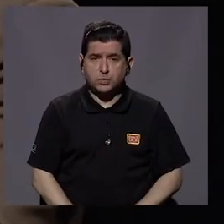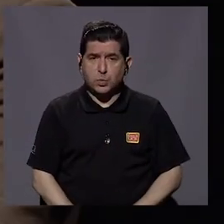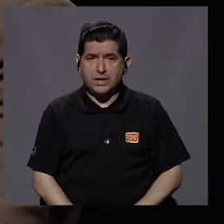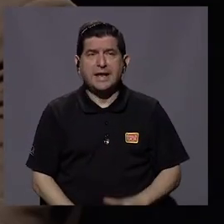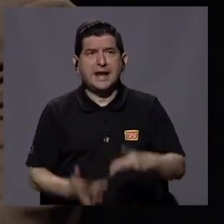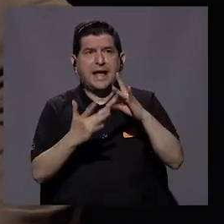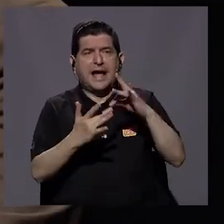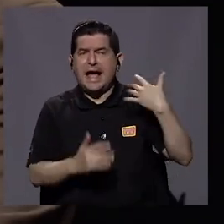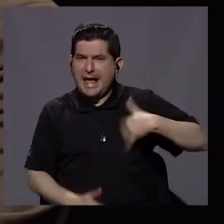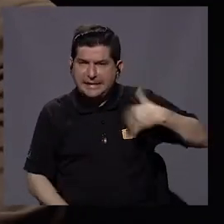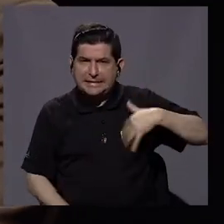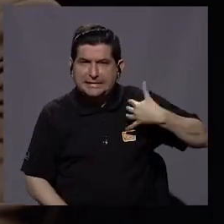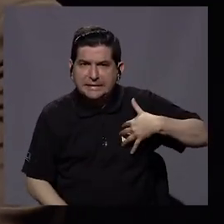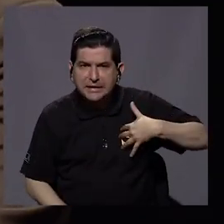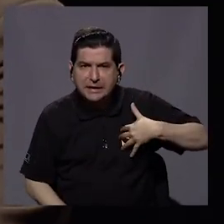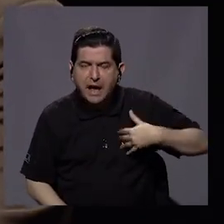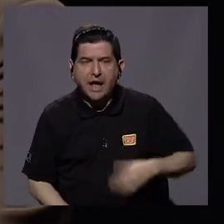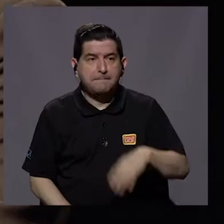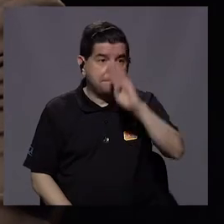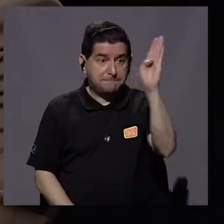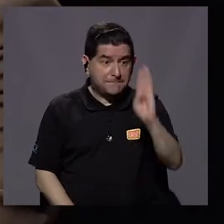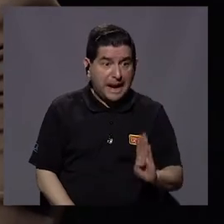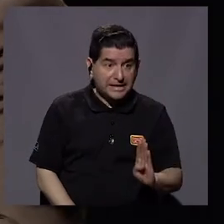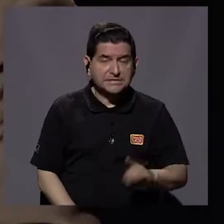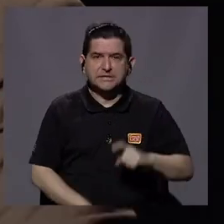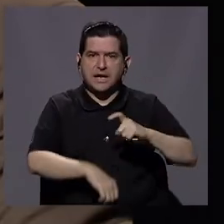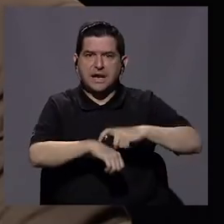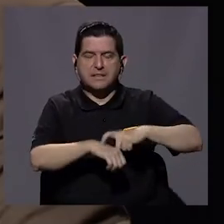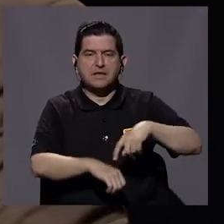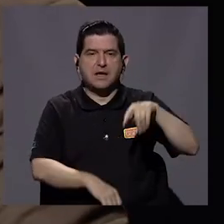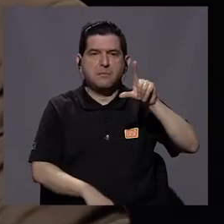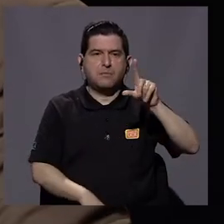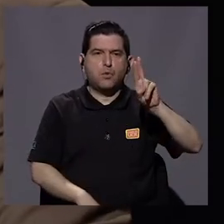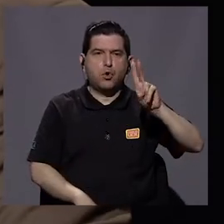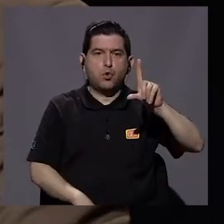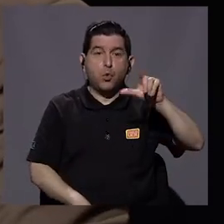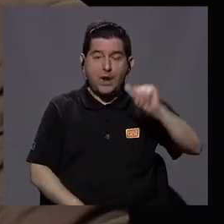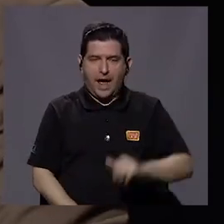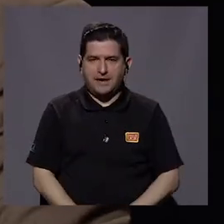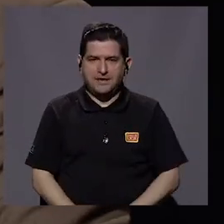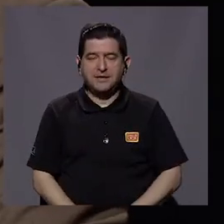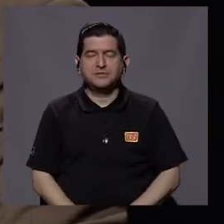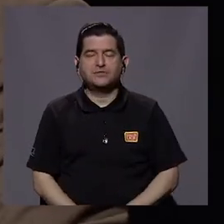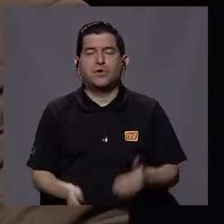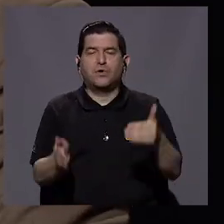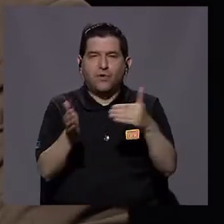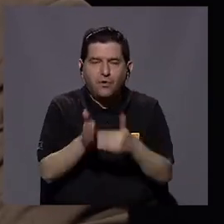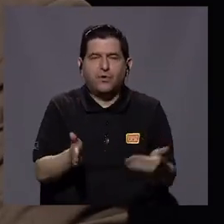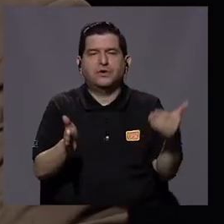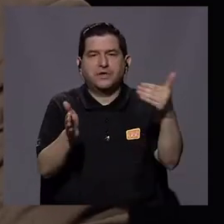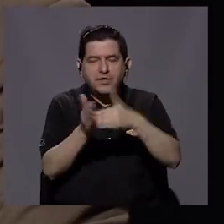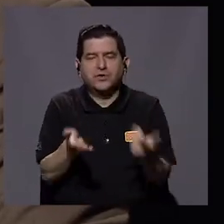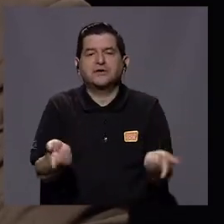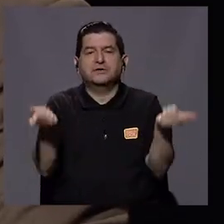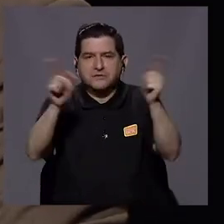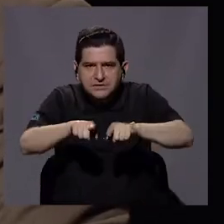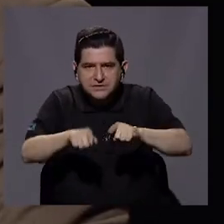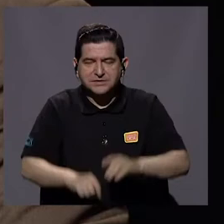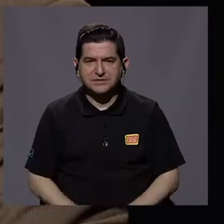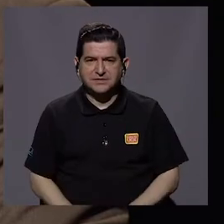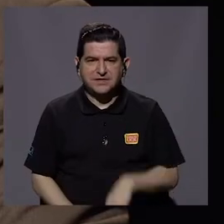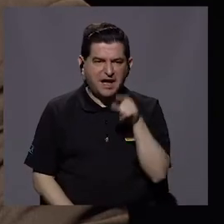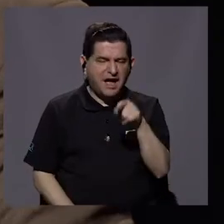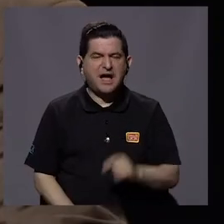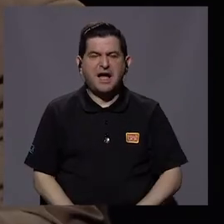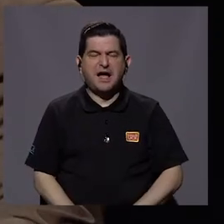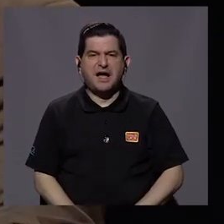Venezuela, sobre todo Argentina, Brasil en sus tiempos de Lula, que son como cíclicas, las